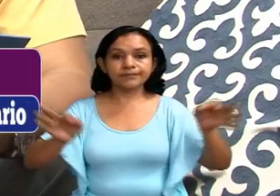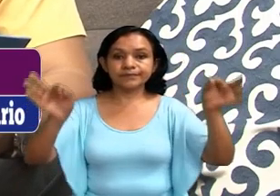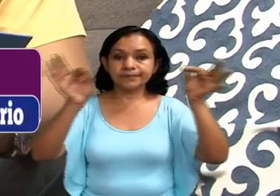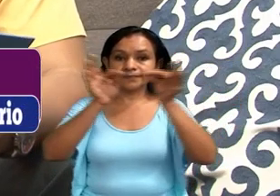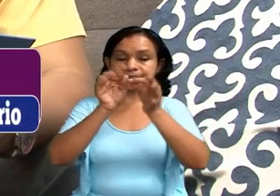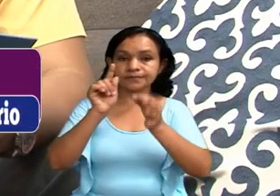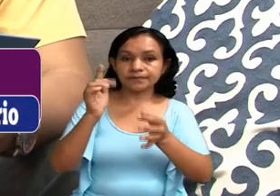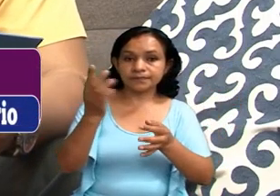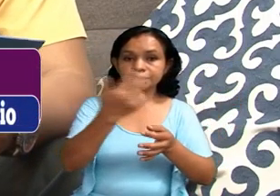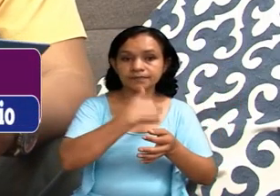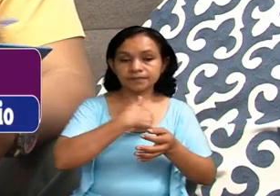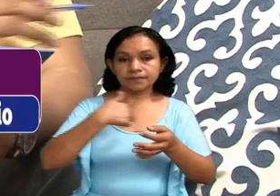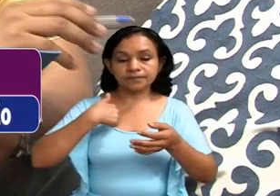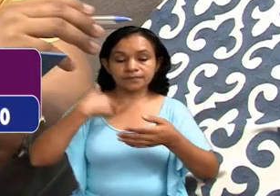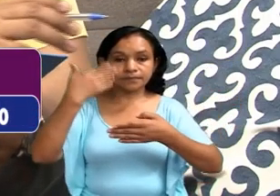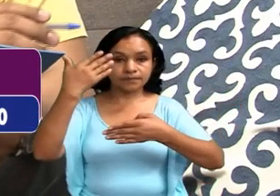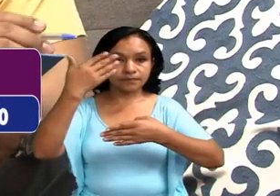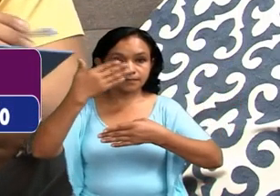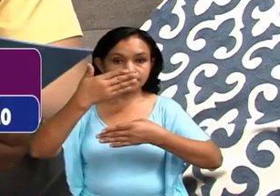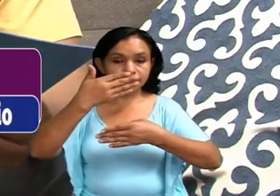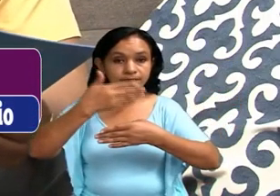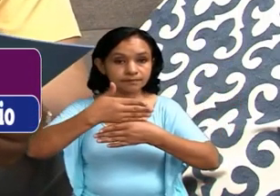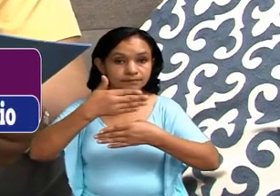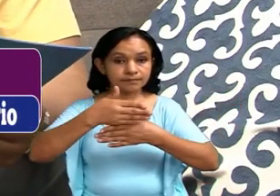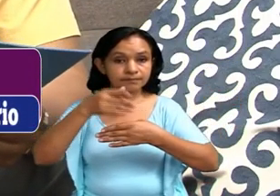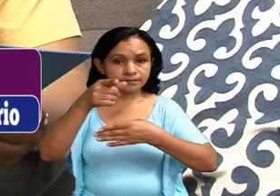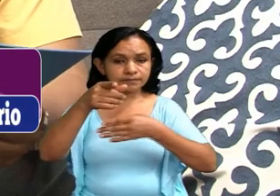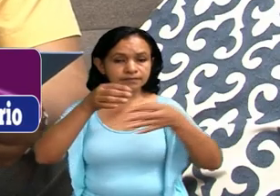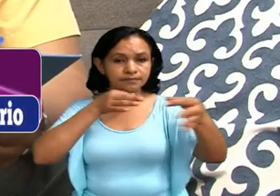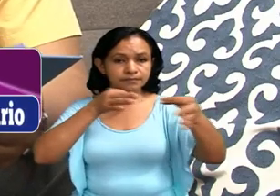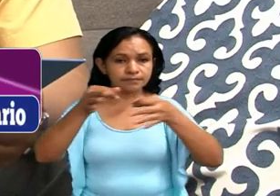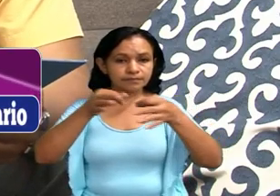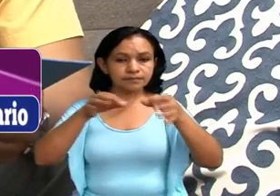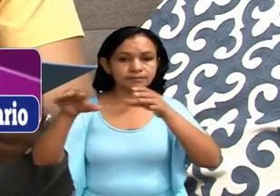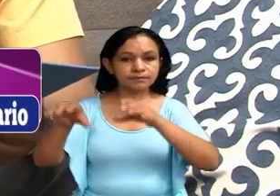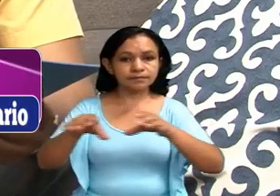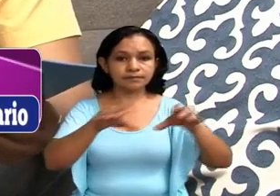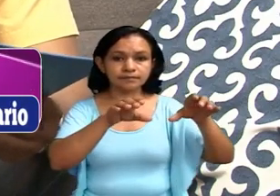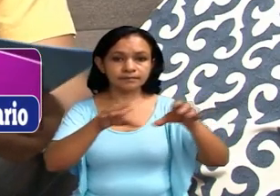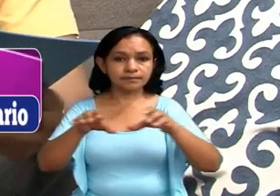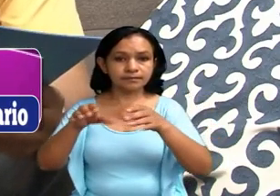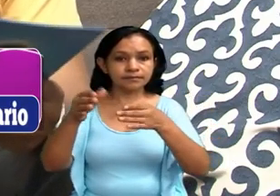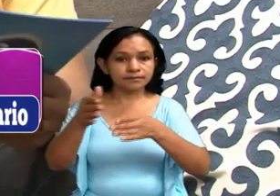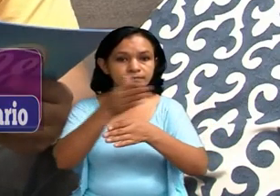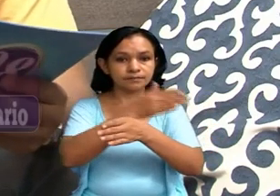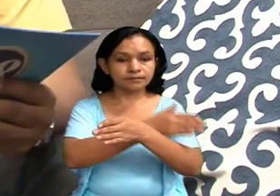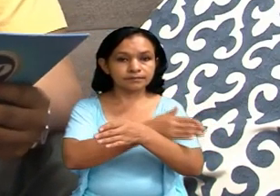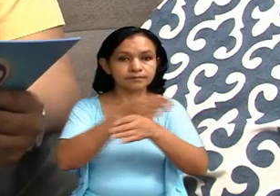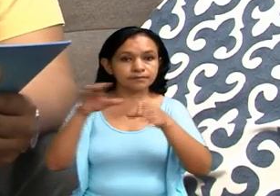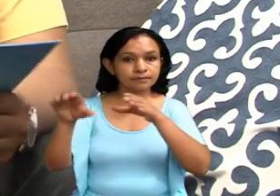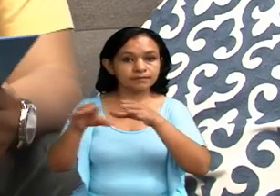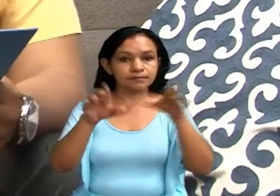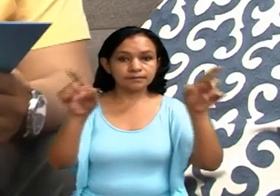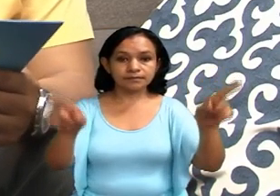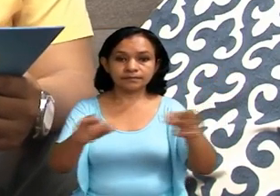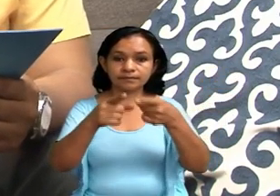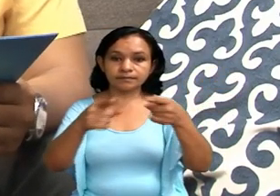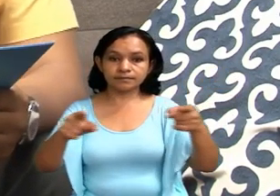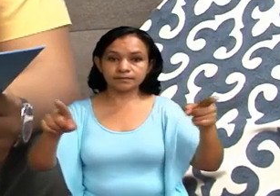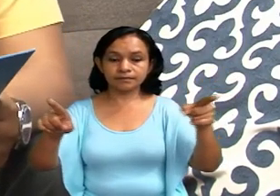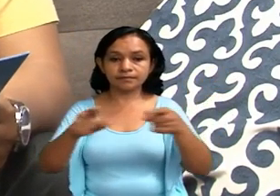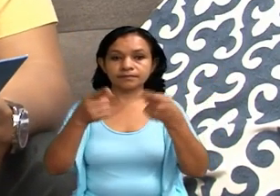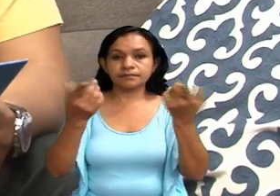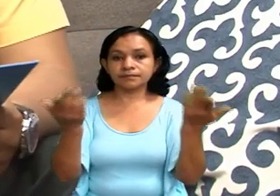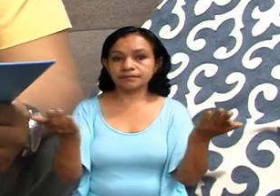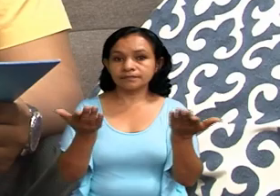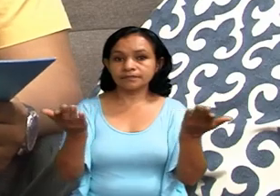el quehacer del Teatro Nacional Rubén Darío. Si bien es cierto, usted ya ha venido mencionando algunas actividades. Bueno, en principio la creación de las orquestas juveniles y coros escolares,